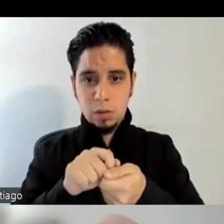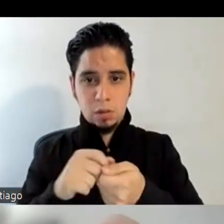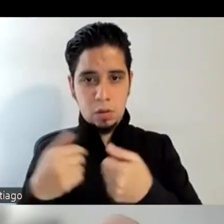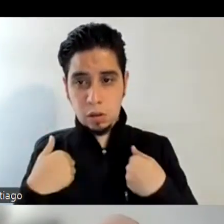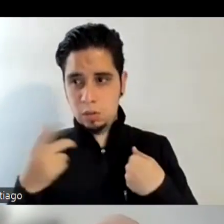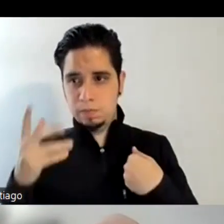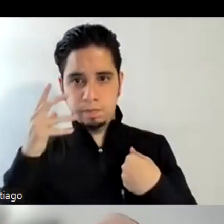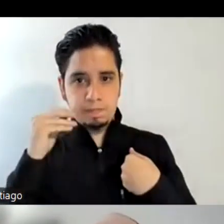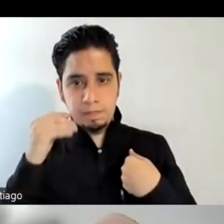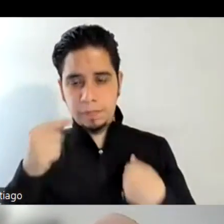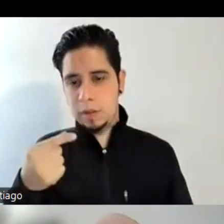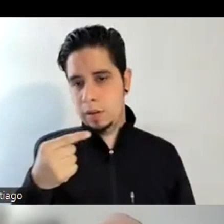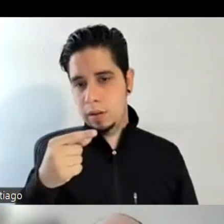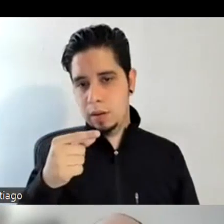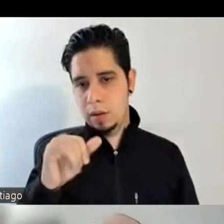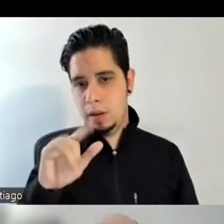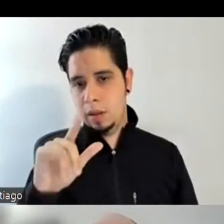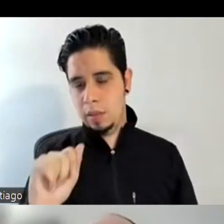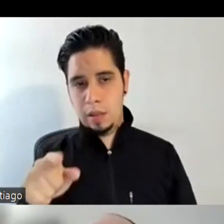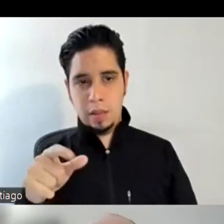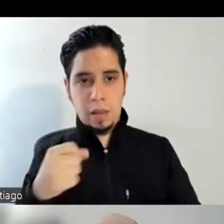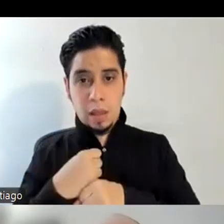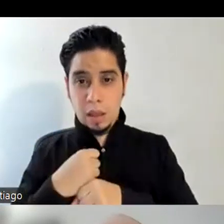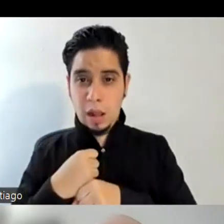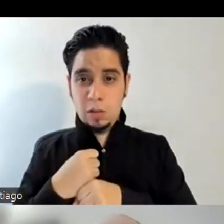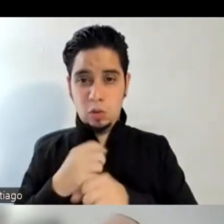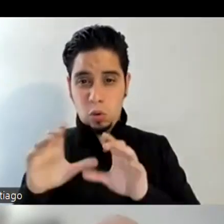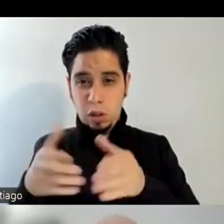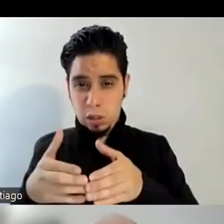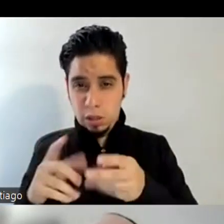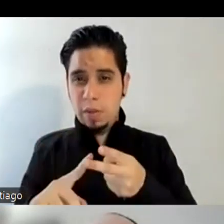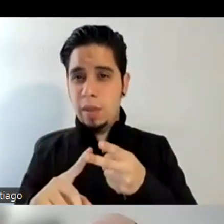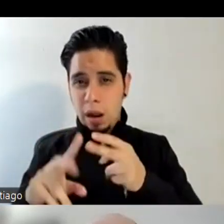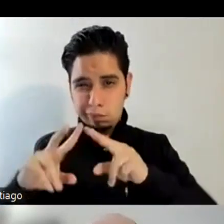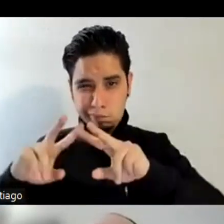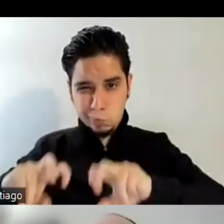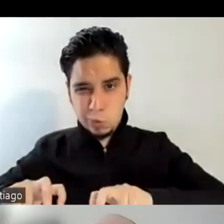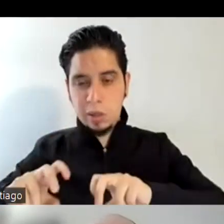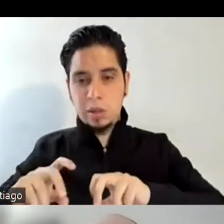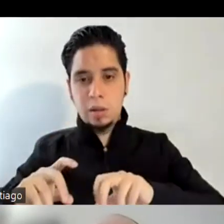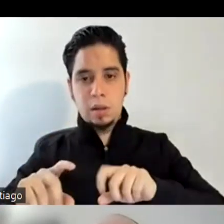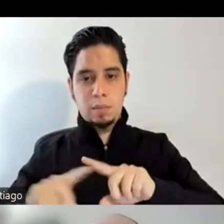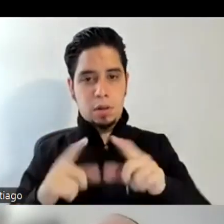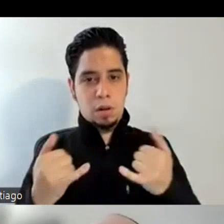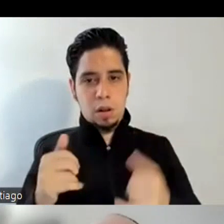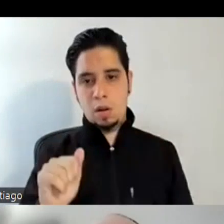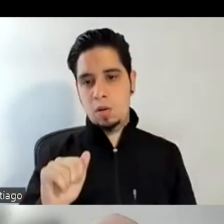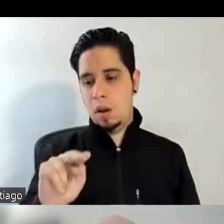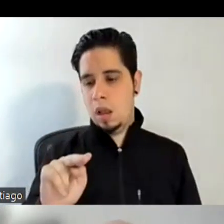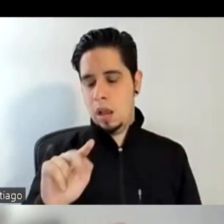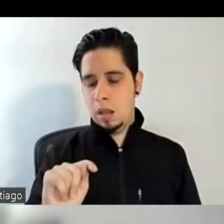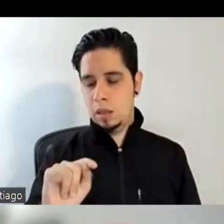la creación colectiva, de la exploración. De mucho tiempo. De la búsqueda. Bueno, ahora con Antígona no te creas que he tenido mucho